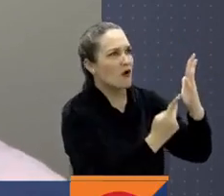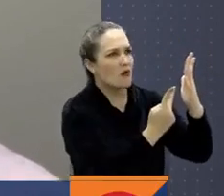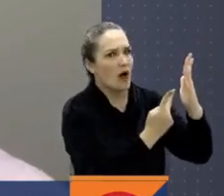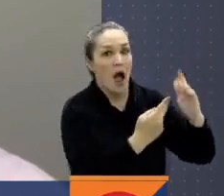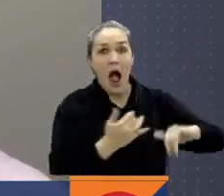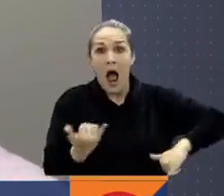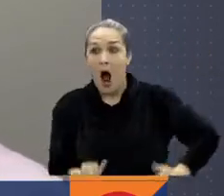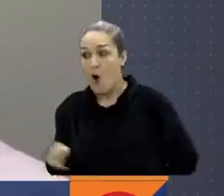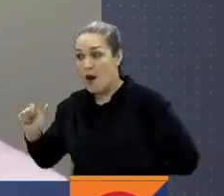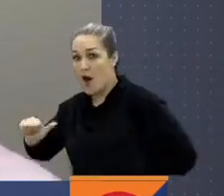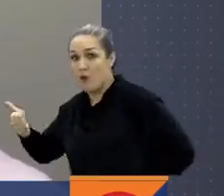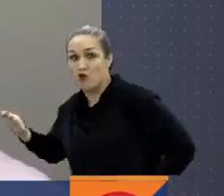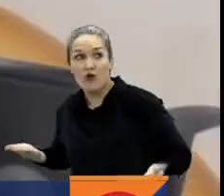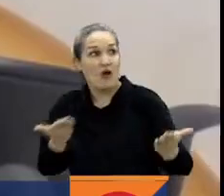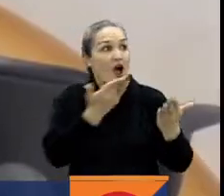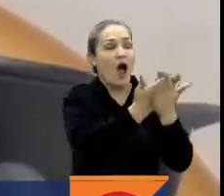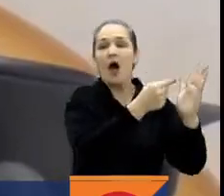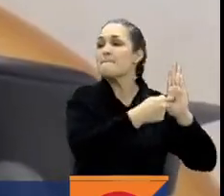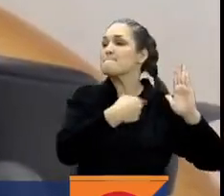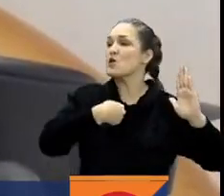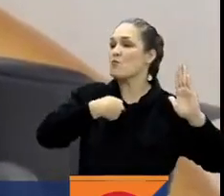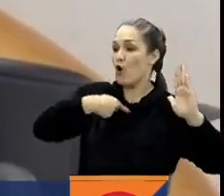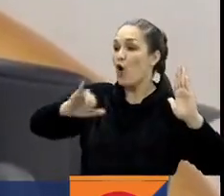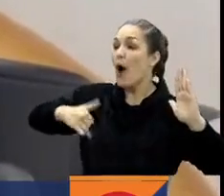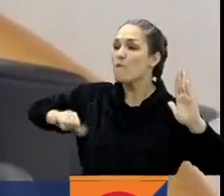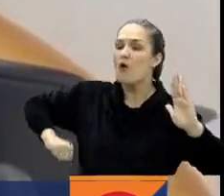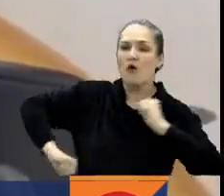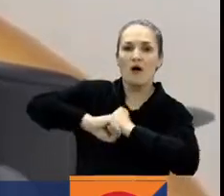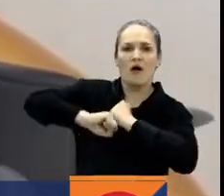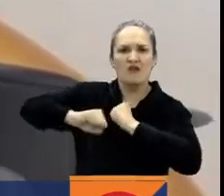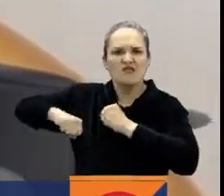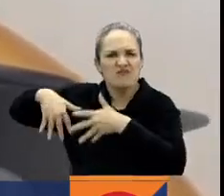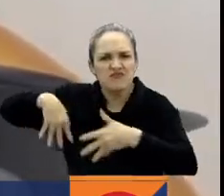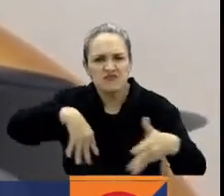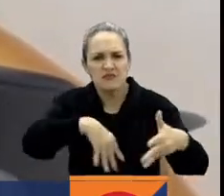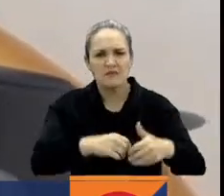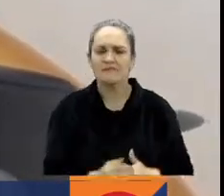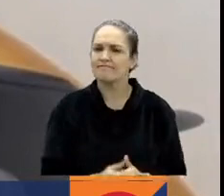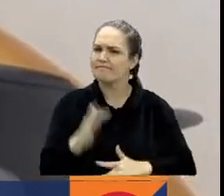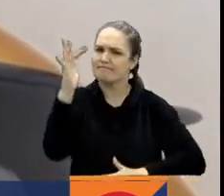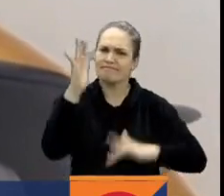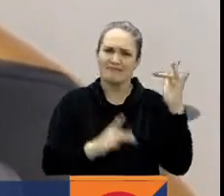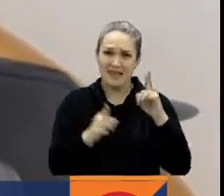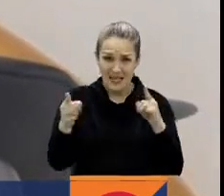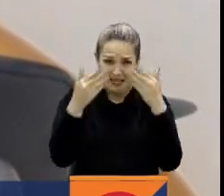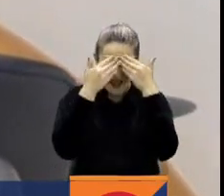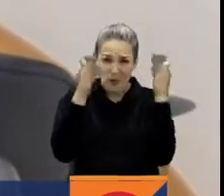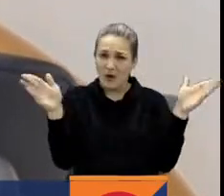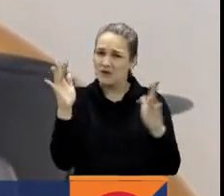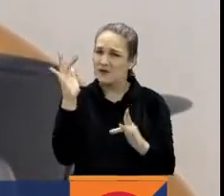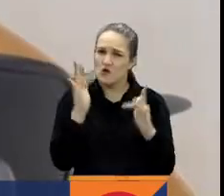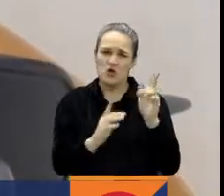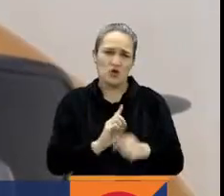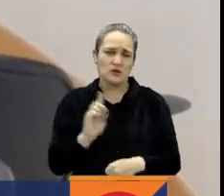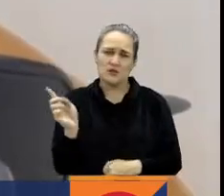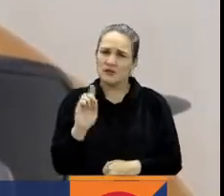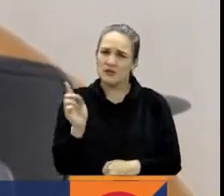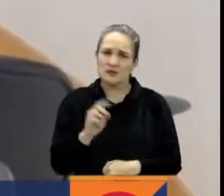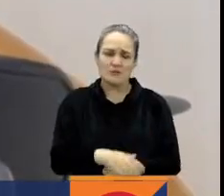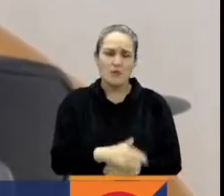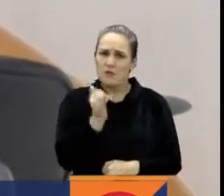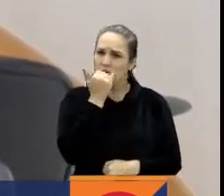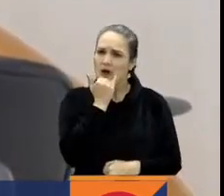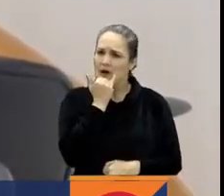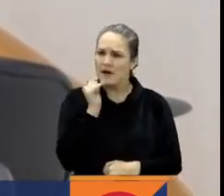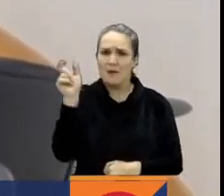a incendiarlo para aprobarla de ellos. Yo creo que esa no es la forma de dar debates democráticos, presidente. Me parece muy mal